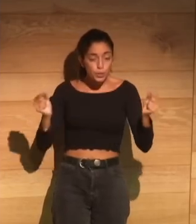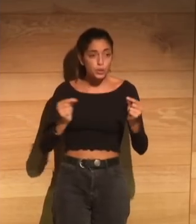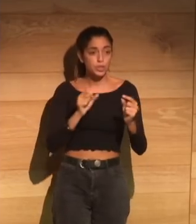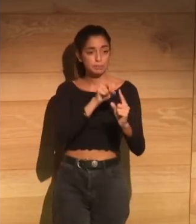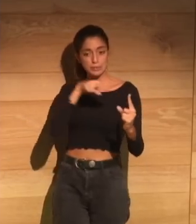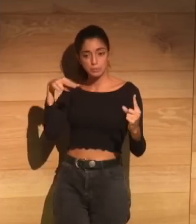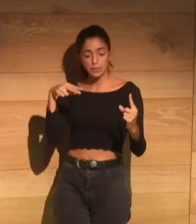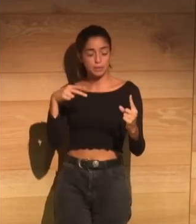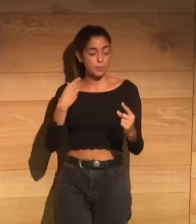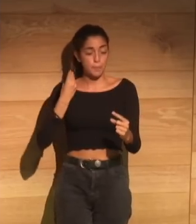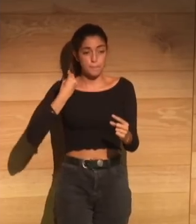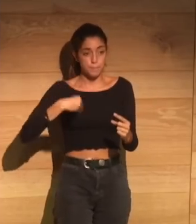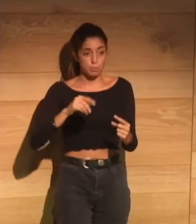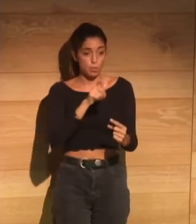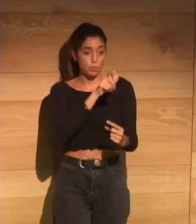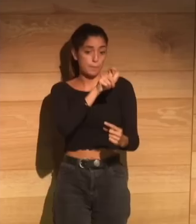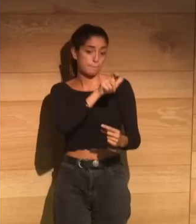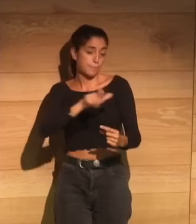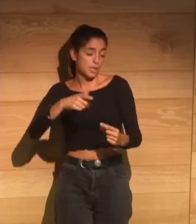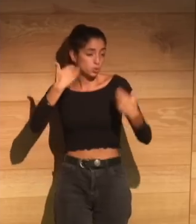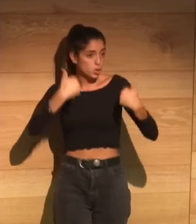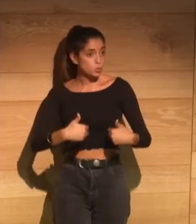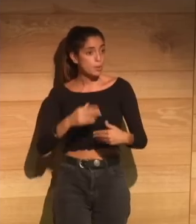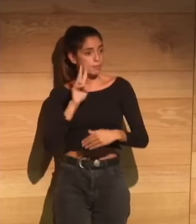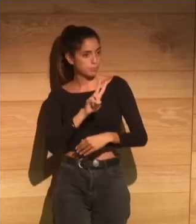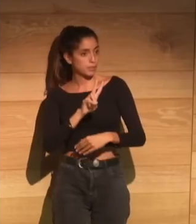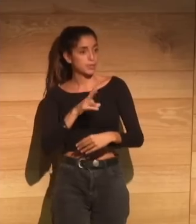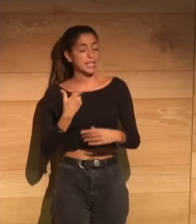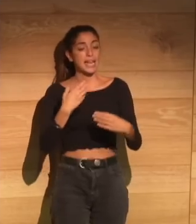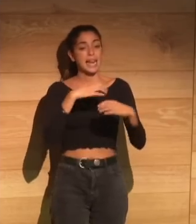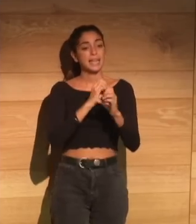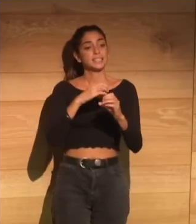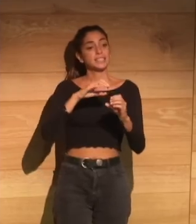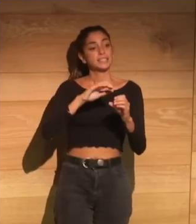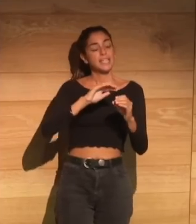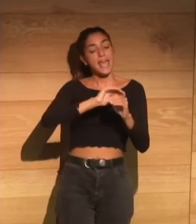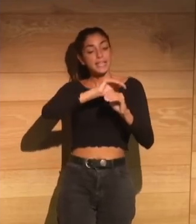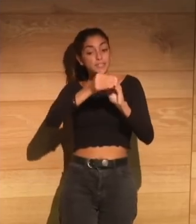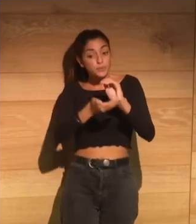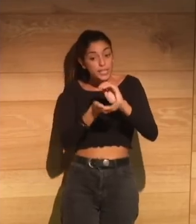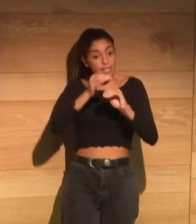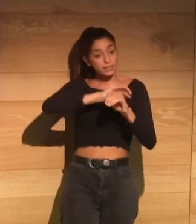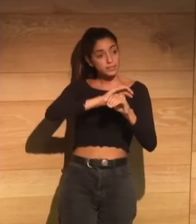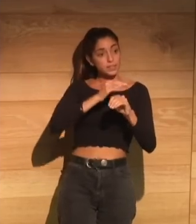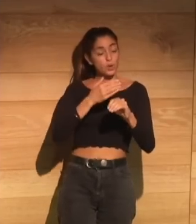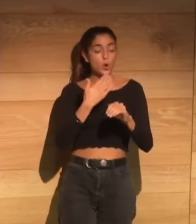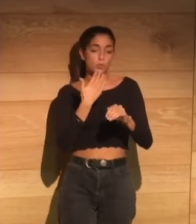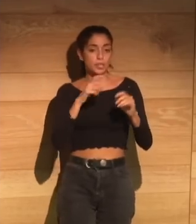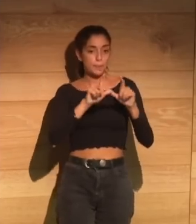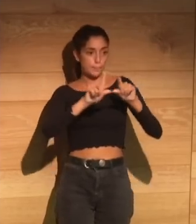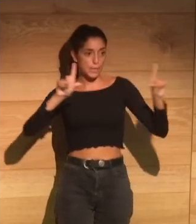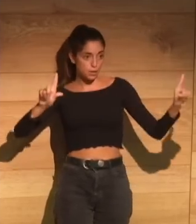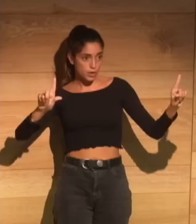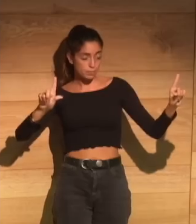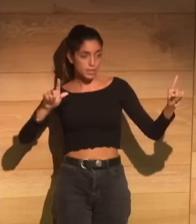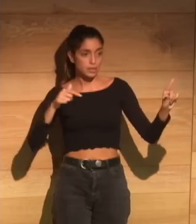ser humano. Tradicionalmente, en lo que se llaman lentes esféricas, que son las habituales, no las de panorámica,